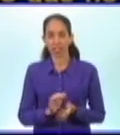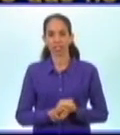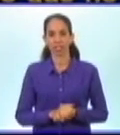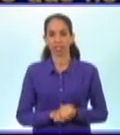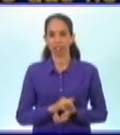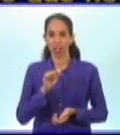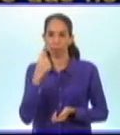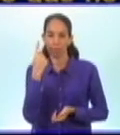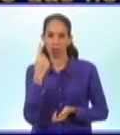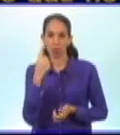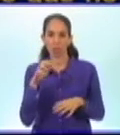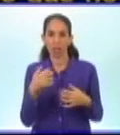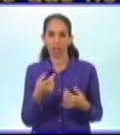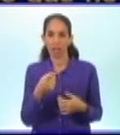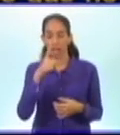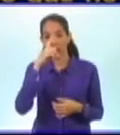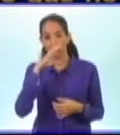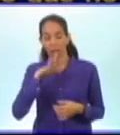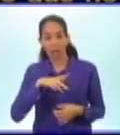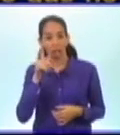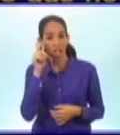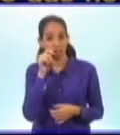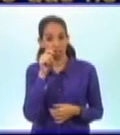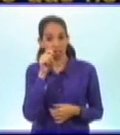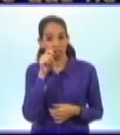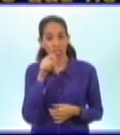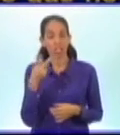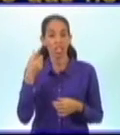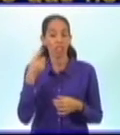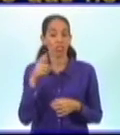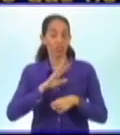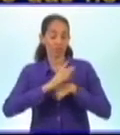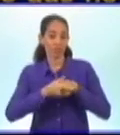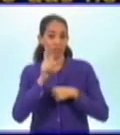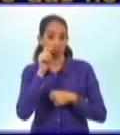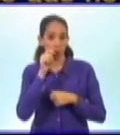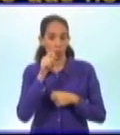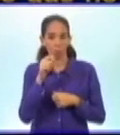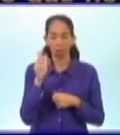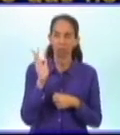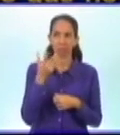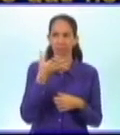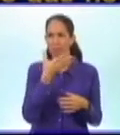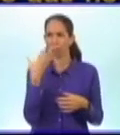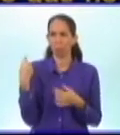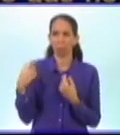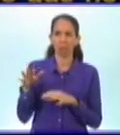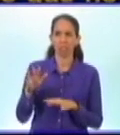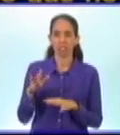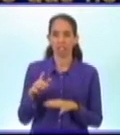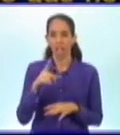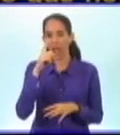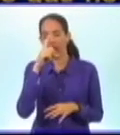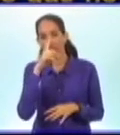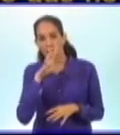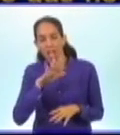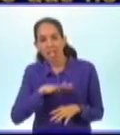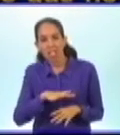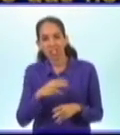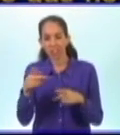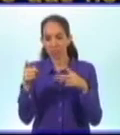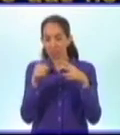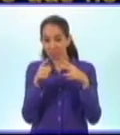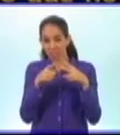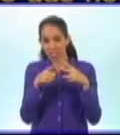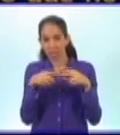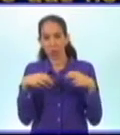expresa, el niño y su pequeño hermanito se habían quedado desorientados. El niño llevaba en brazos a su hermano. El rostro del